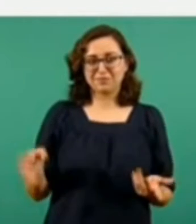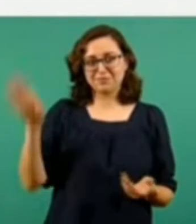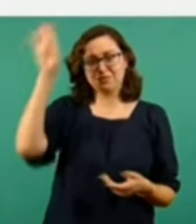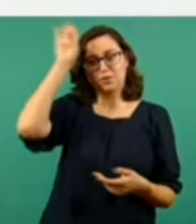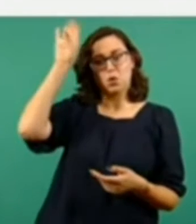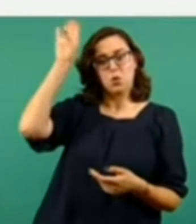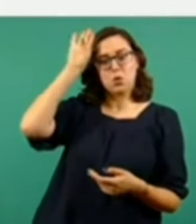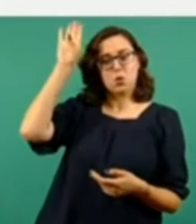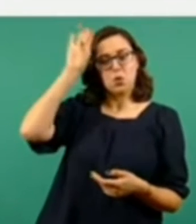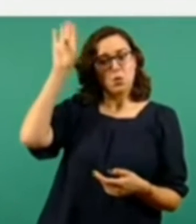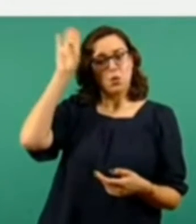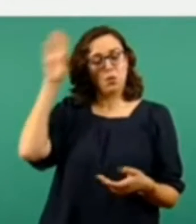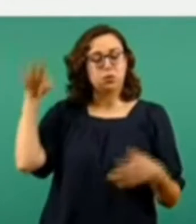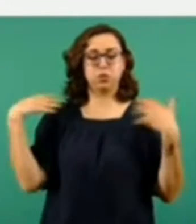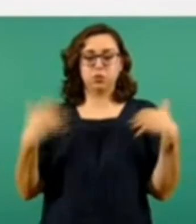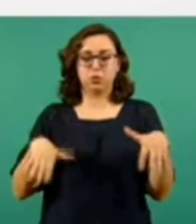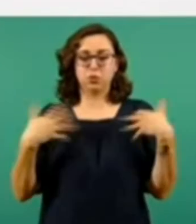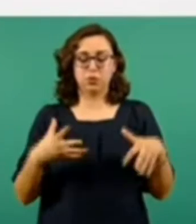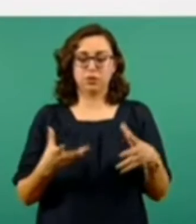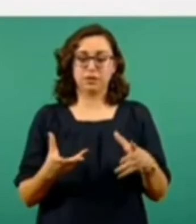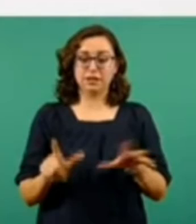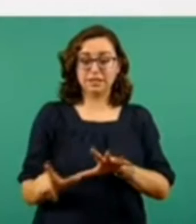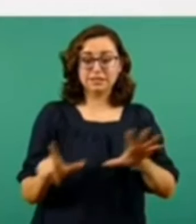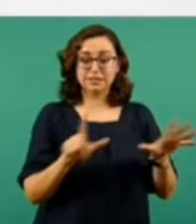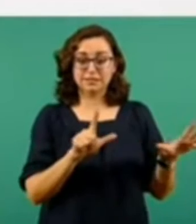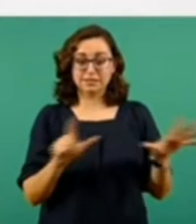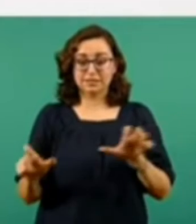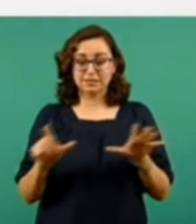se había superado las